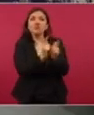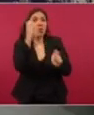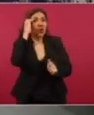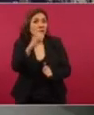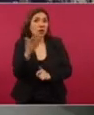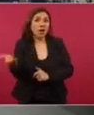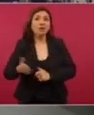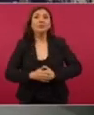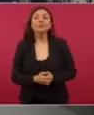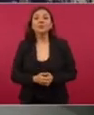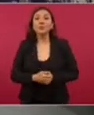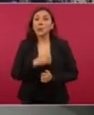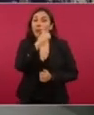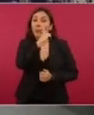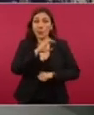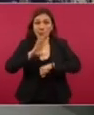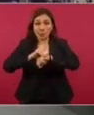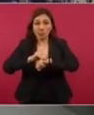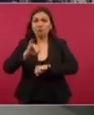presidente.